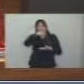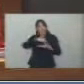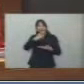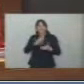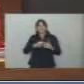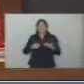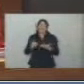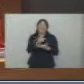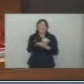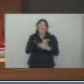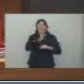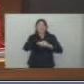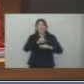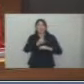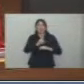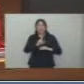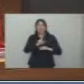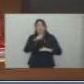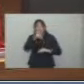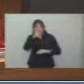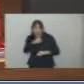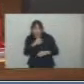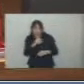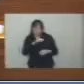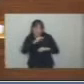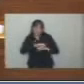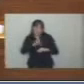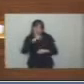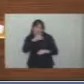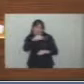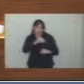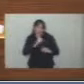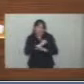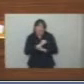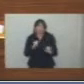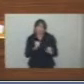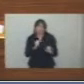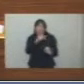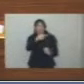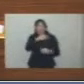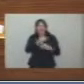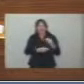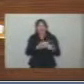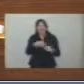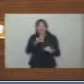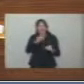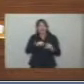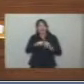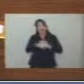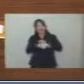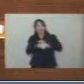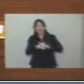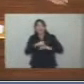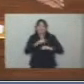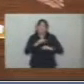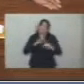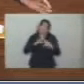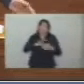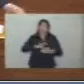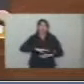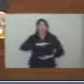Por ustedes no va a ser que se cumplan. Por ustedes va a ser imposible. Porque ustedes lo único que hacen es tomar medidas donde tienen la capacidad para decirle a